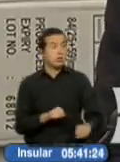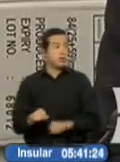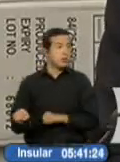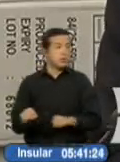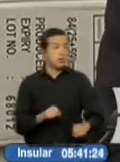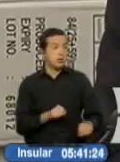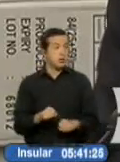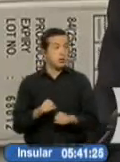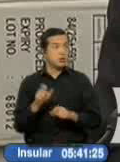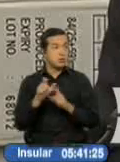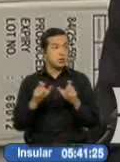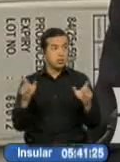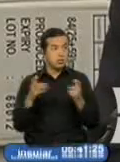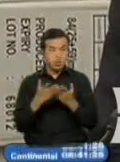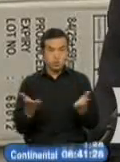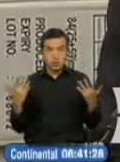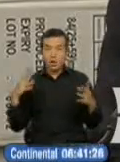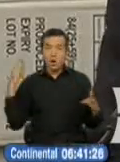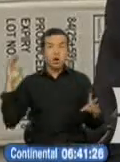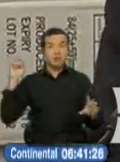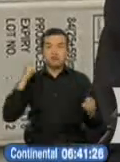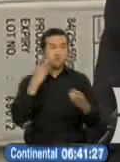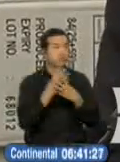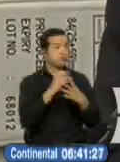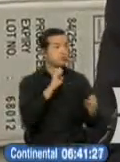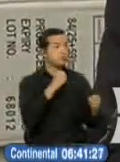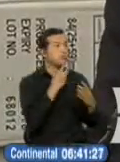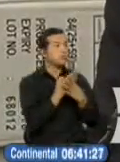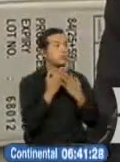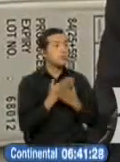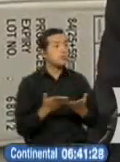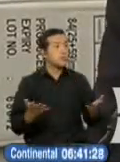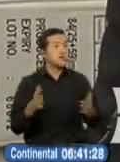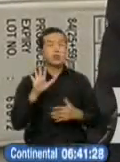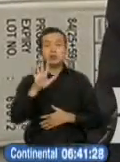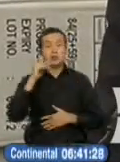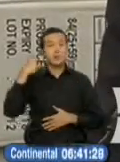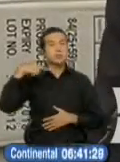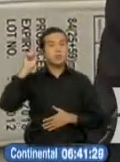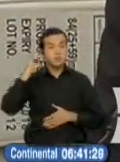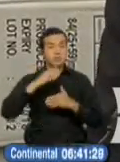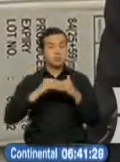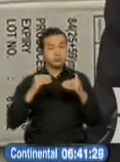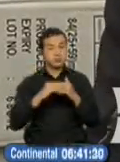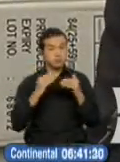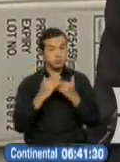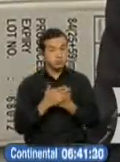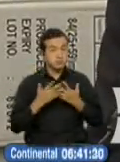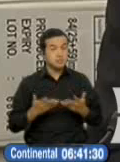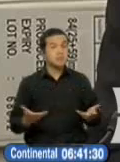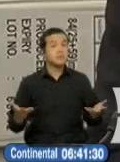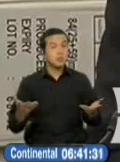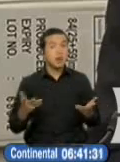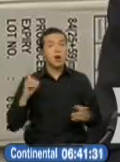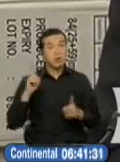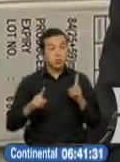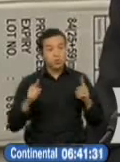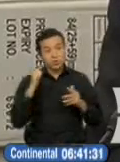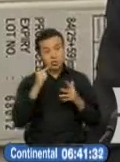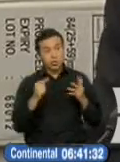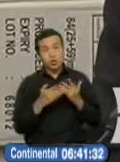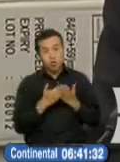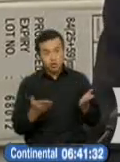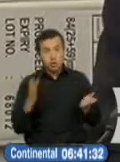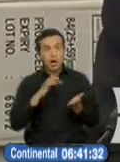las capturas que hemos realizado llegan alrededor ya de $5 millones, de los cuales hay productos perecibles